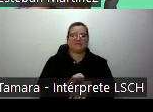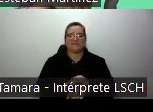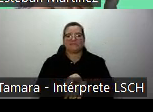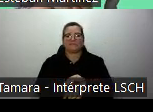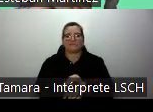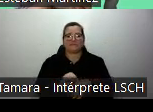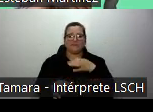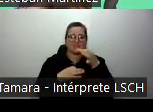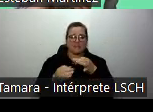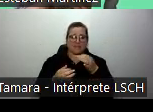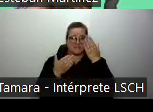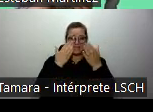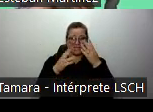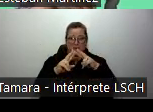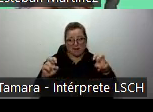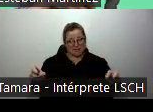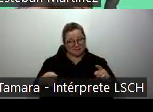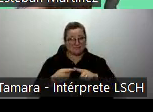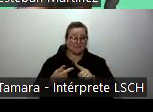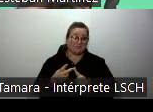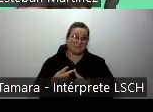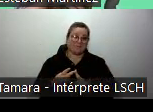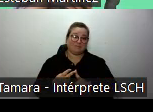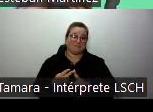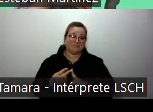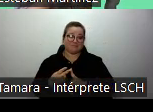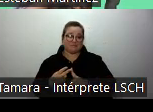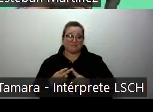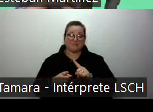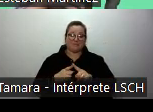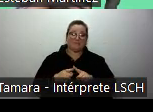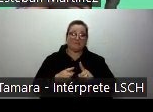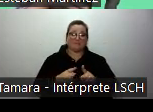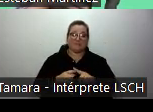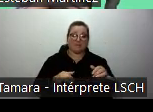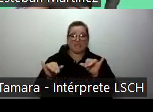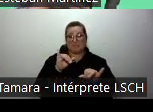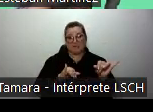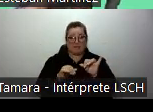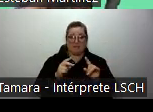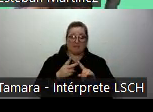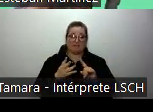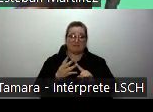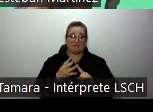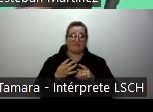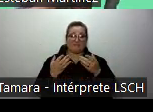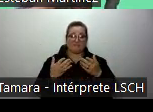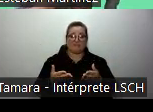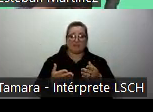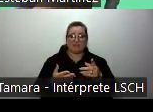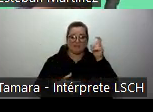acá psicoanálisis qué otra asignatura de todo química tenemos por acá es asignatura